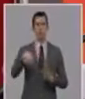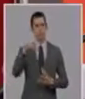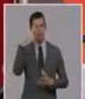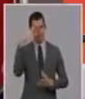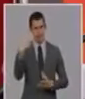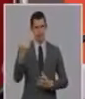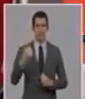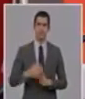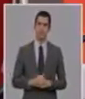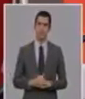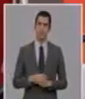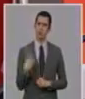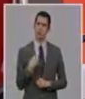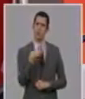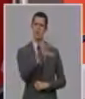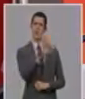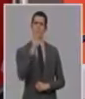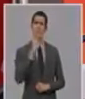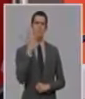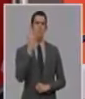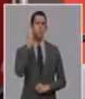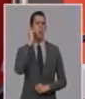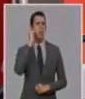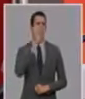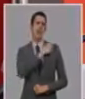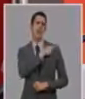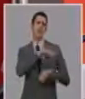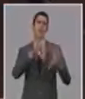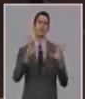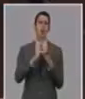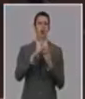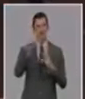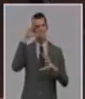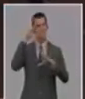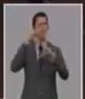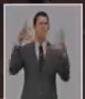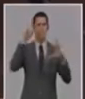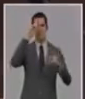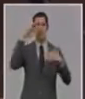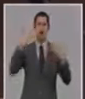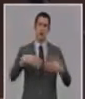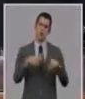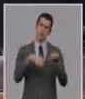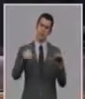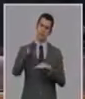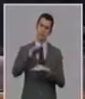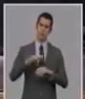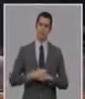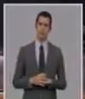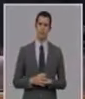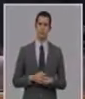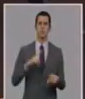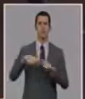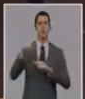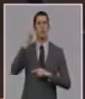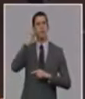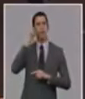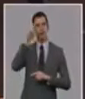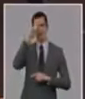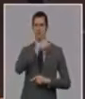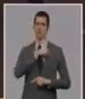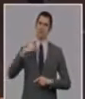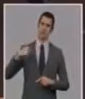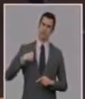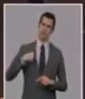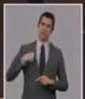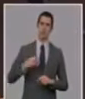Suárez, directora nacional de Ciencia e Innovación Tecnológica del MINSAP. También nos está acompañando, Anita, la doctora Consuelo Macías Abrán, directora